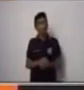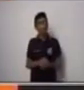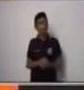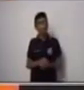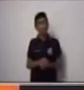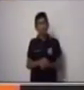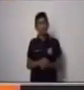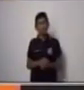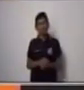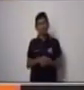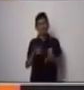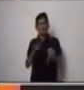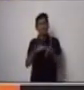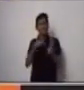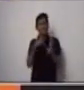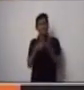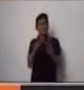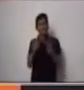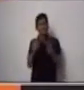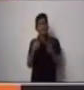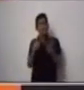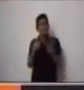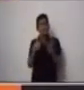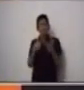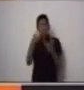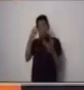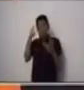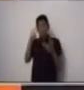en el